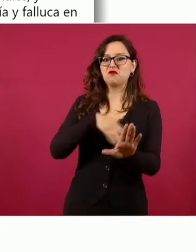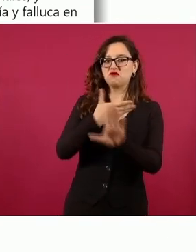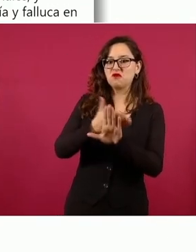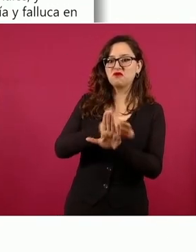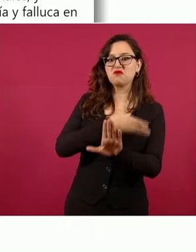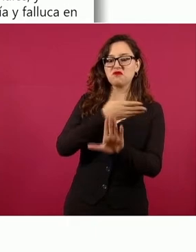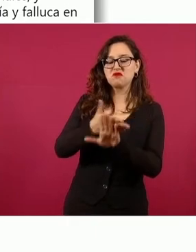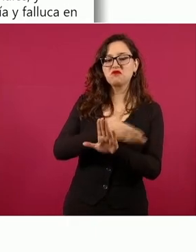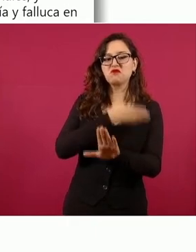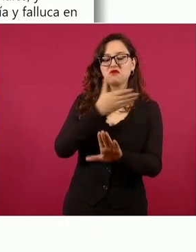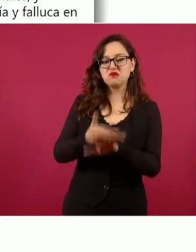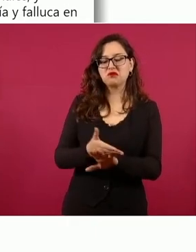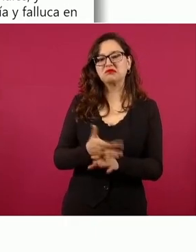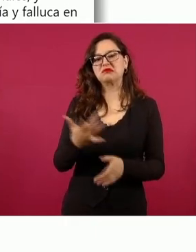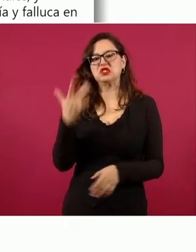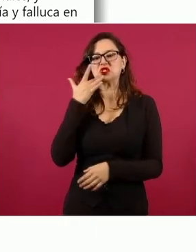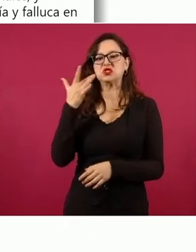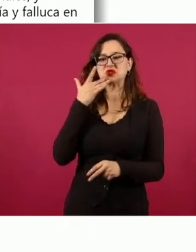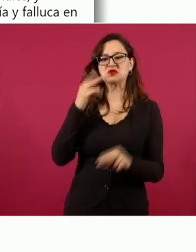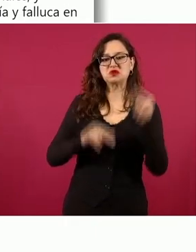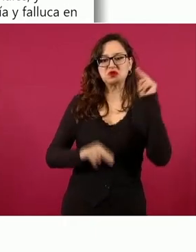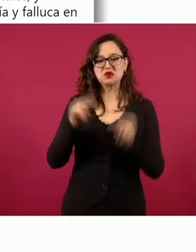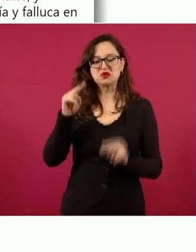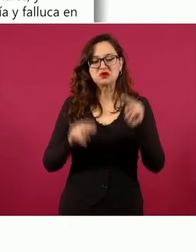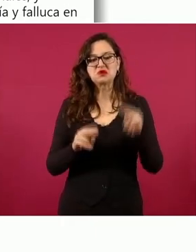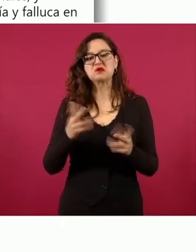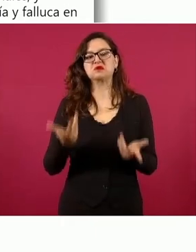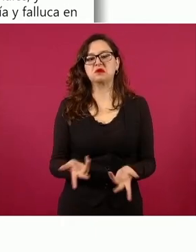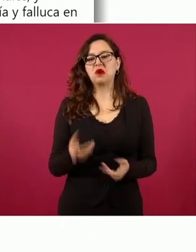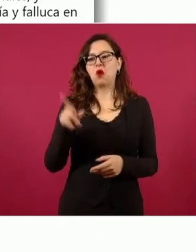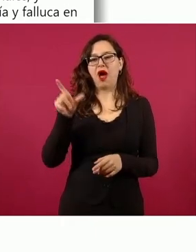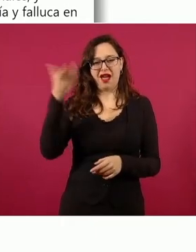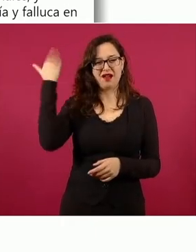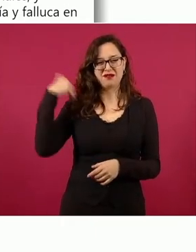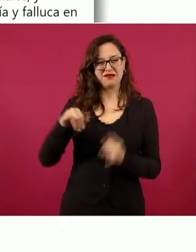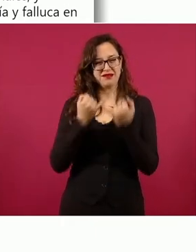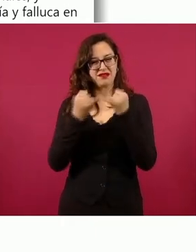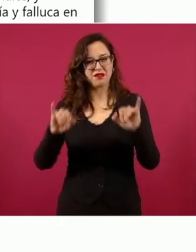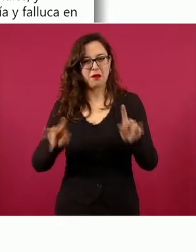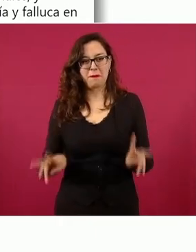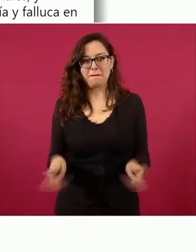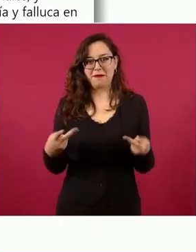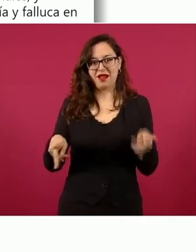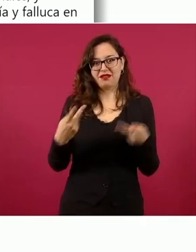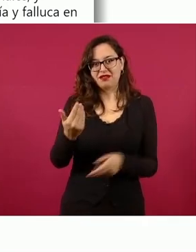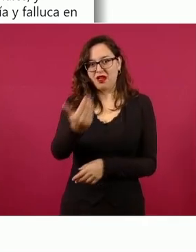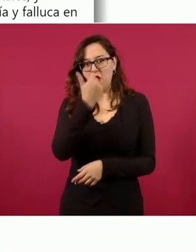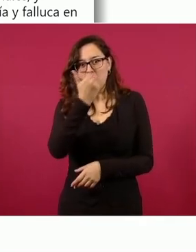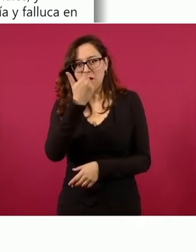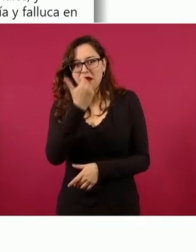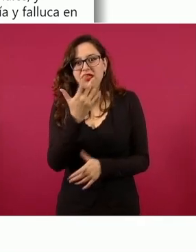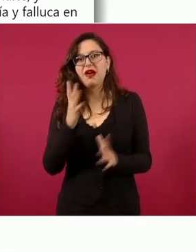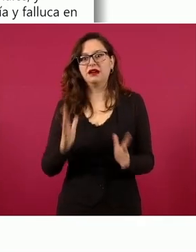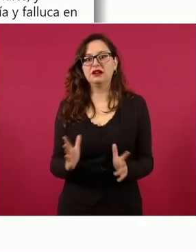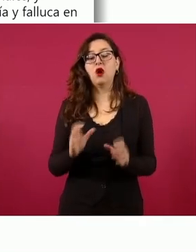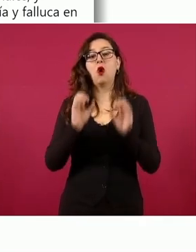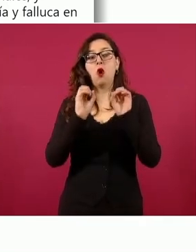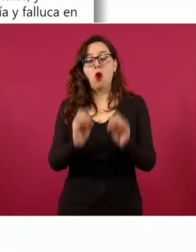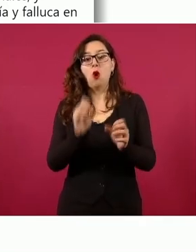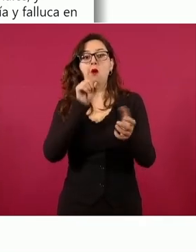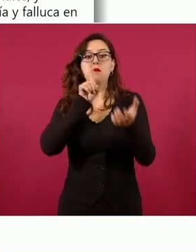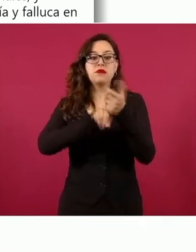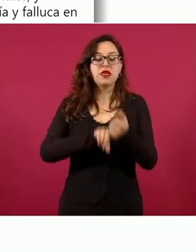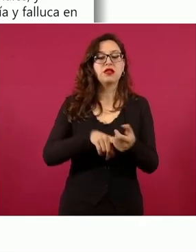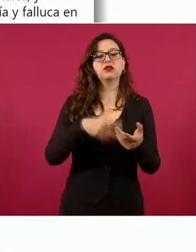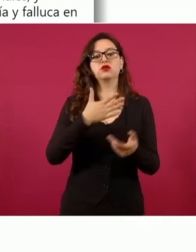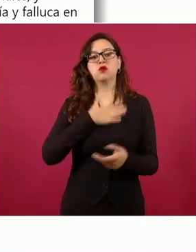Lupita, la vendedora de Tlayudas. La recordarán muy bien. O la decoración de lucha libre en los baños o